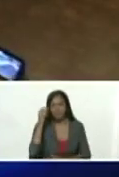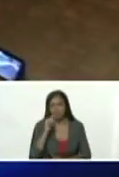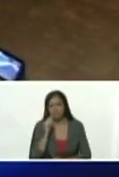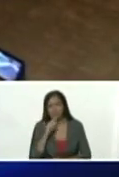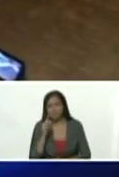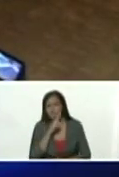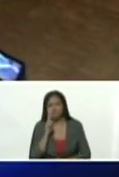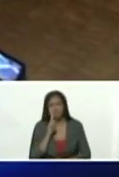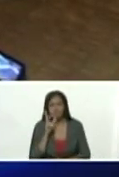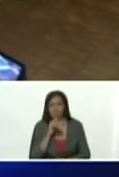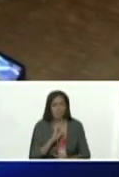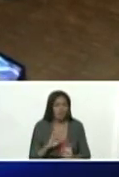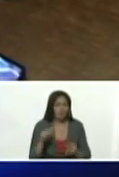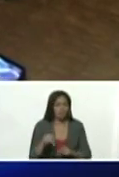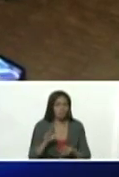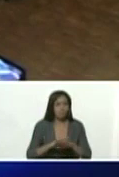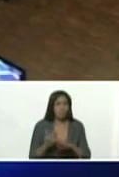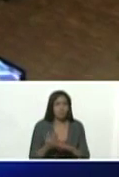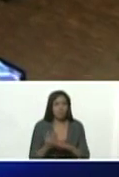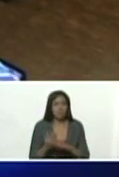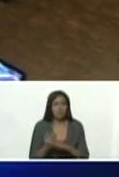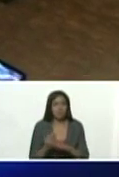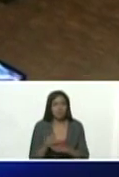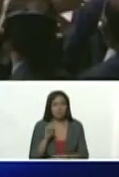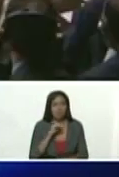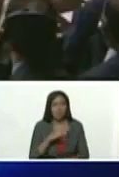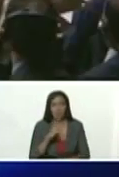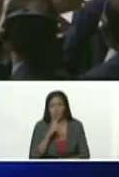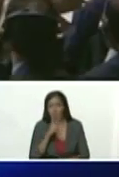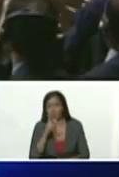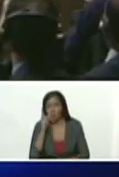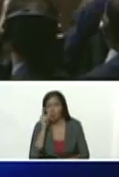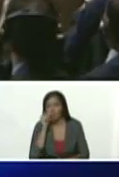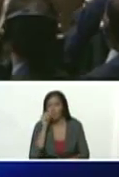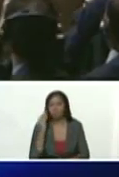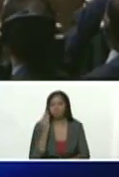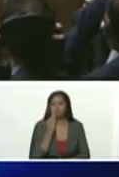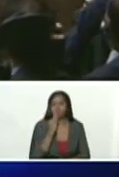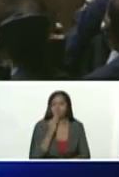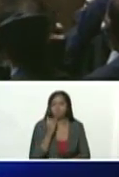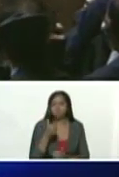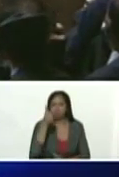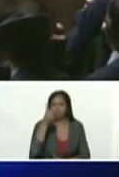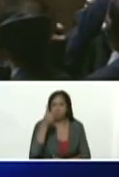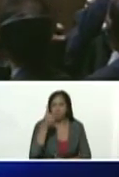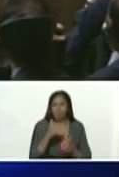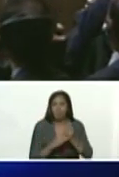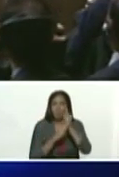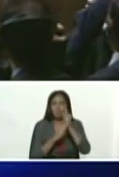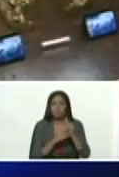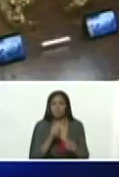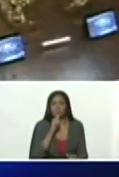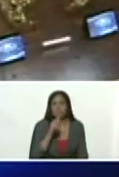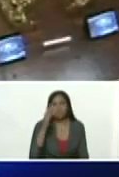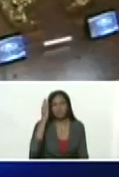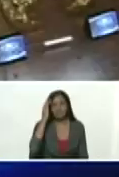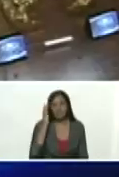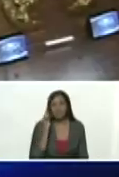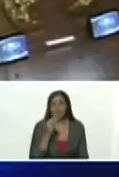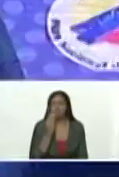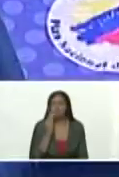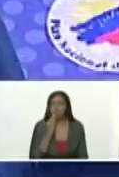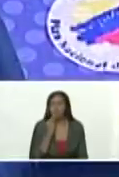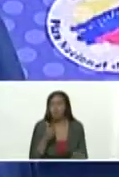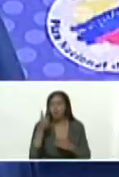no lo voy a nombrar aquí porque es pavoso. El estúpido mayor, levanten la mano quien sabe quién es el estúpido